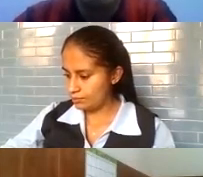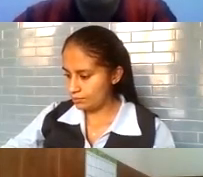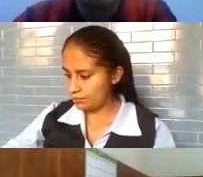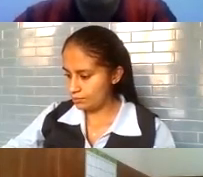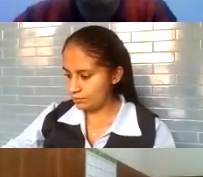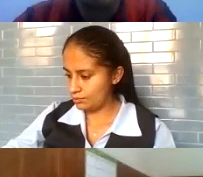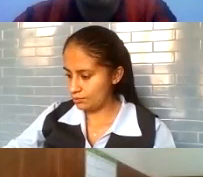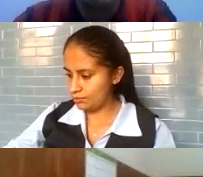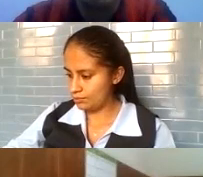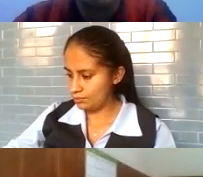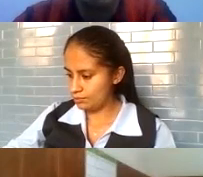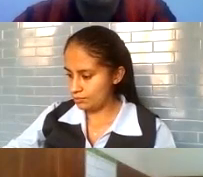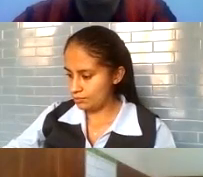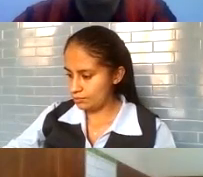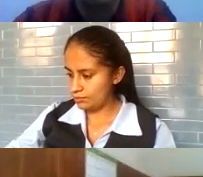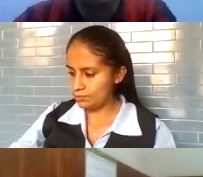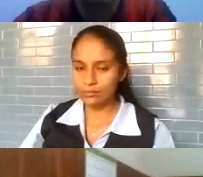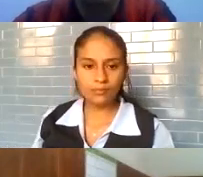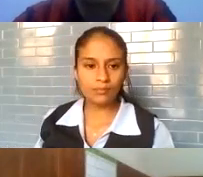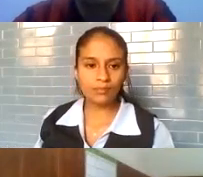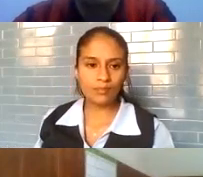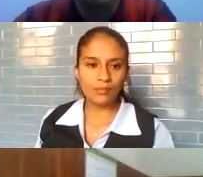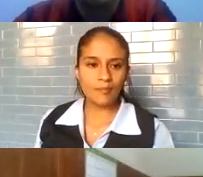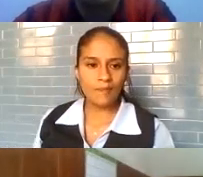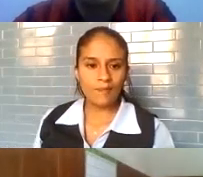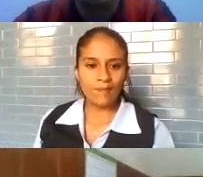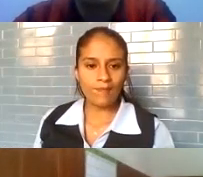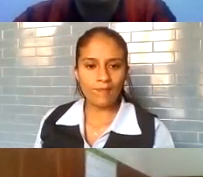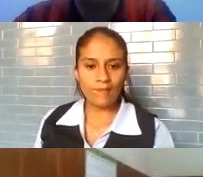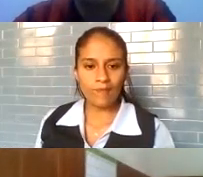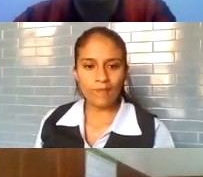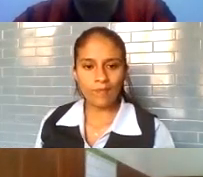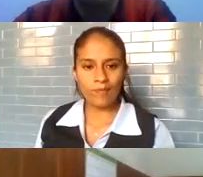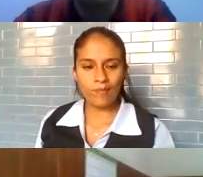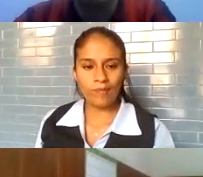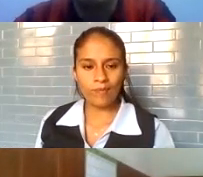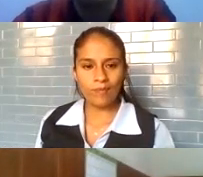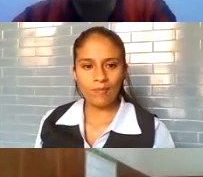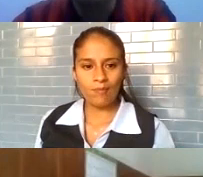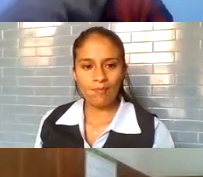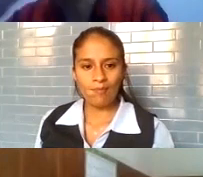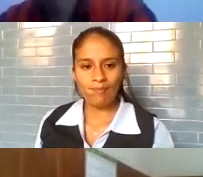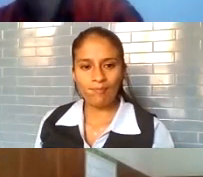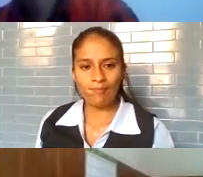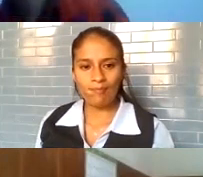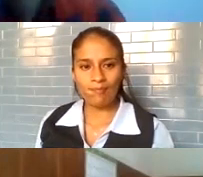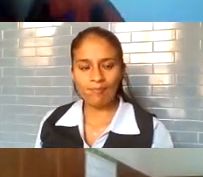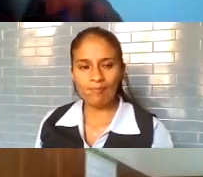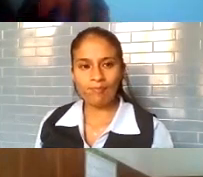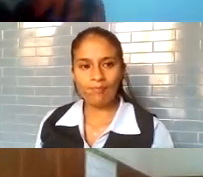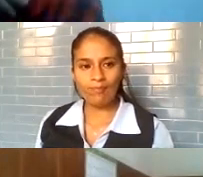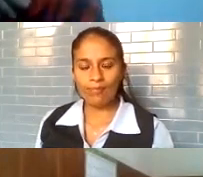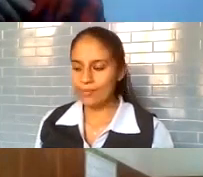Sí, yo tengo una pregunta. ¿Con qué? Por ejemplo, usted comentaba que, por ejemplo, se deben usar